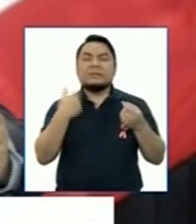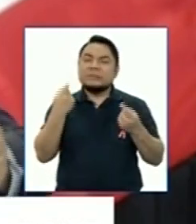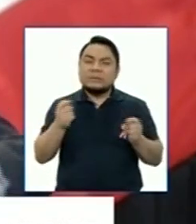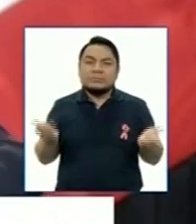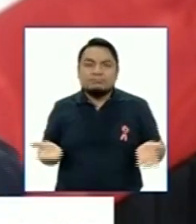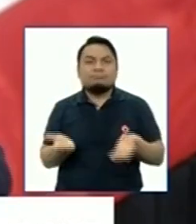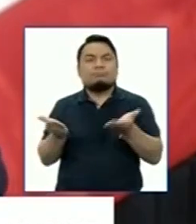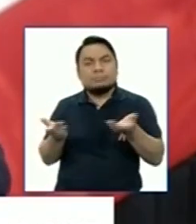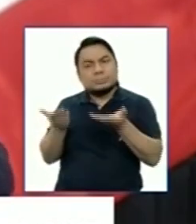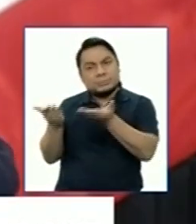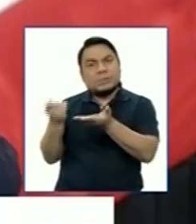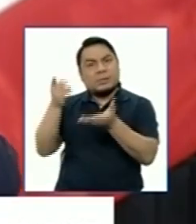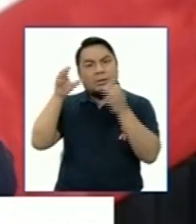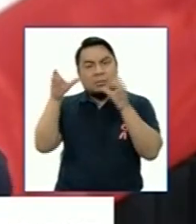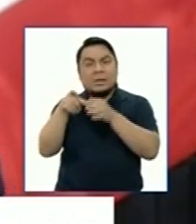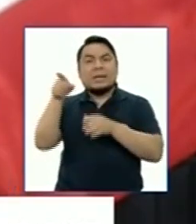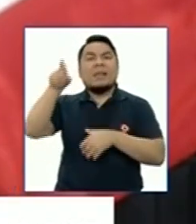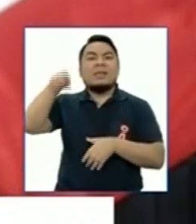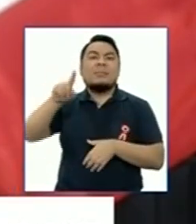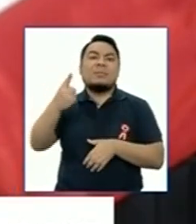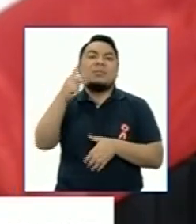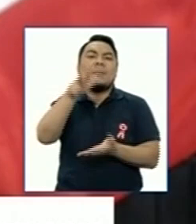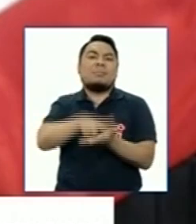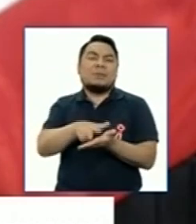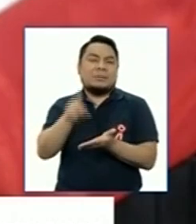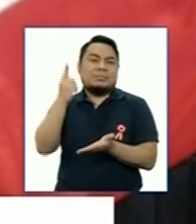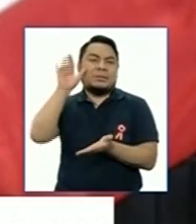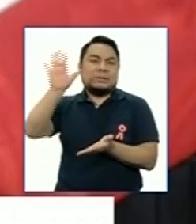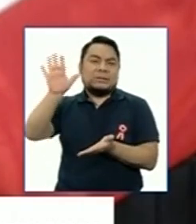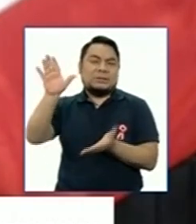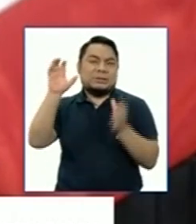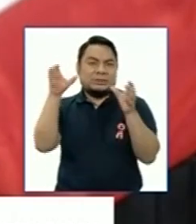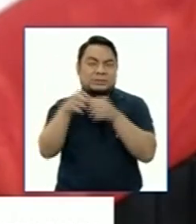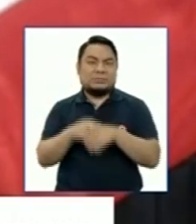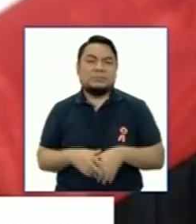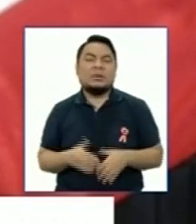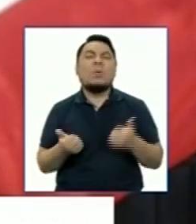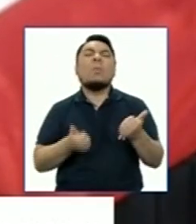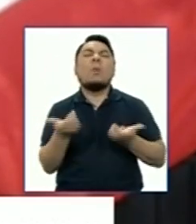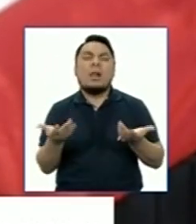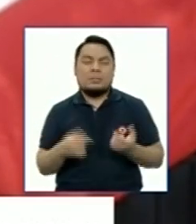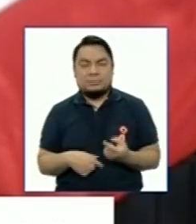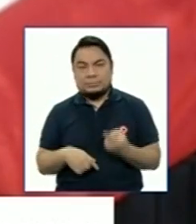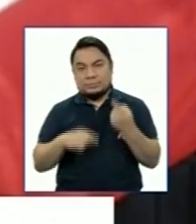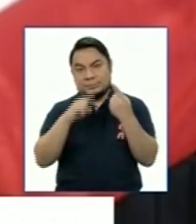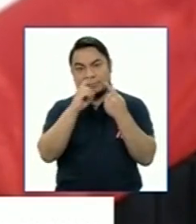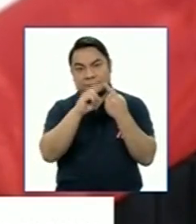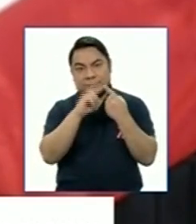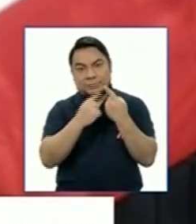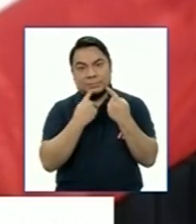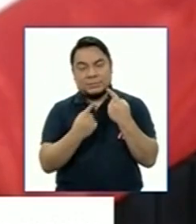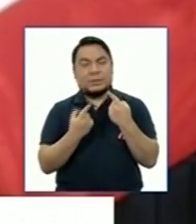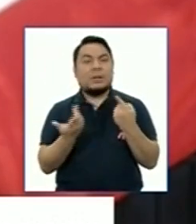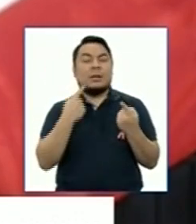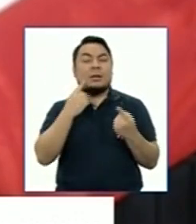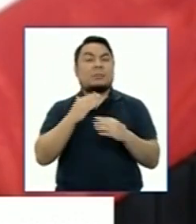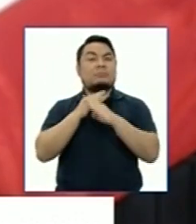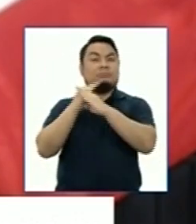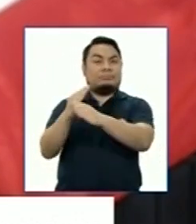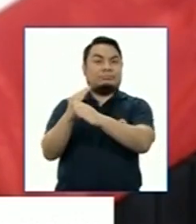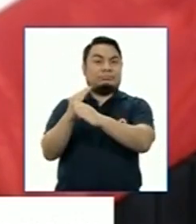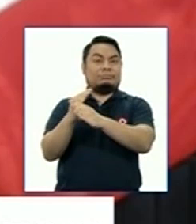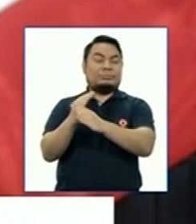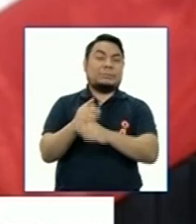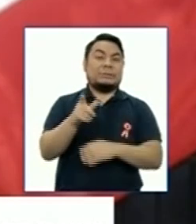sin el debate suficiente cambiando textos a último minuto sin embargo él da unas una